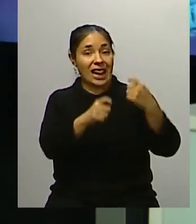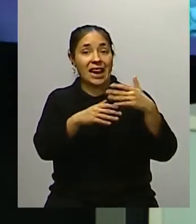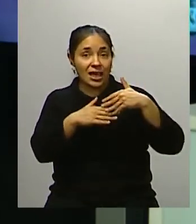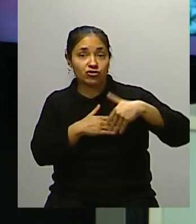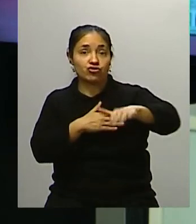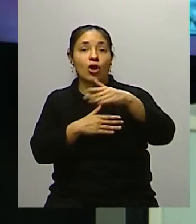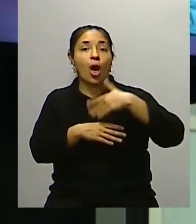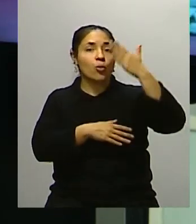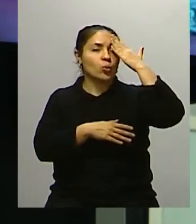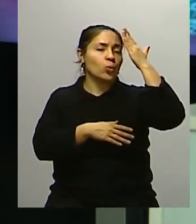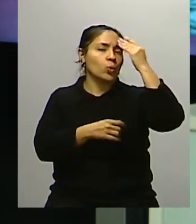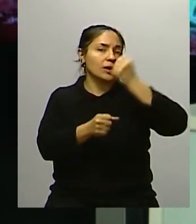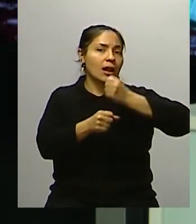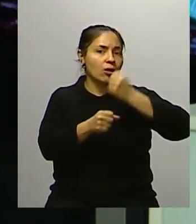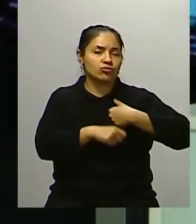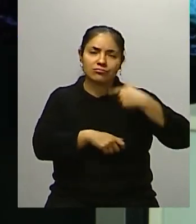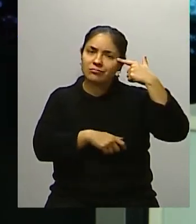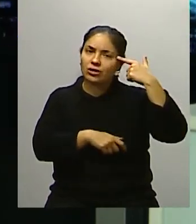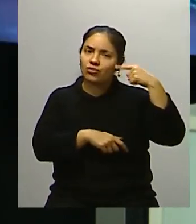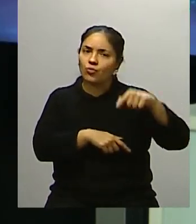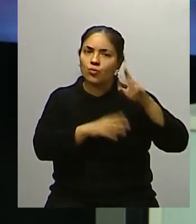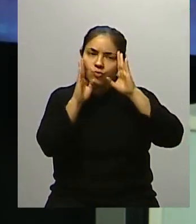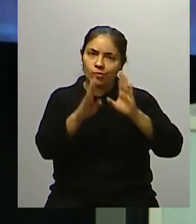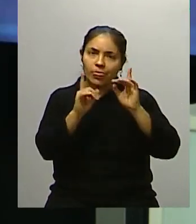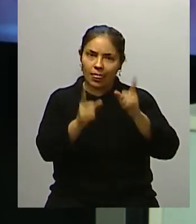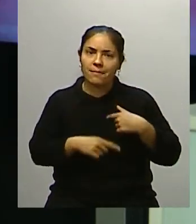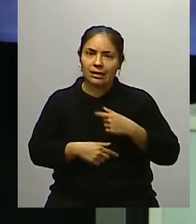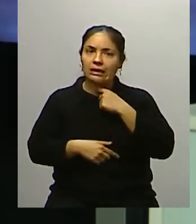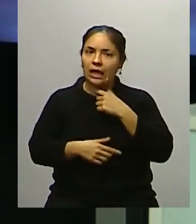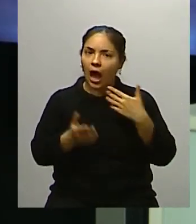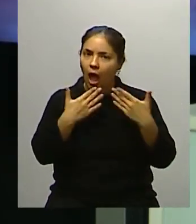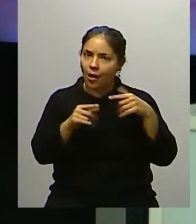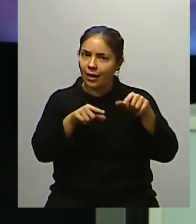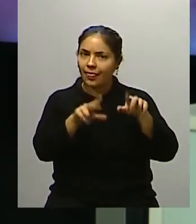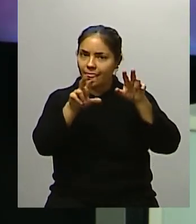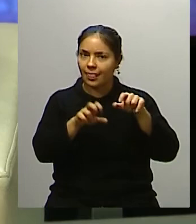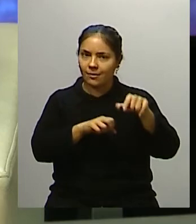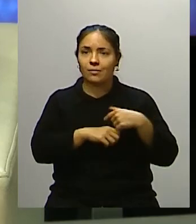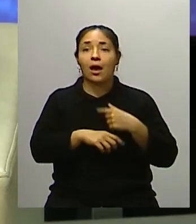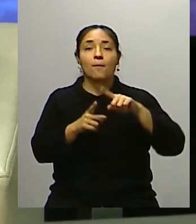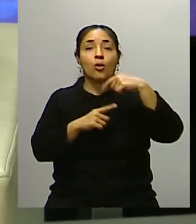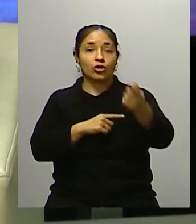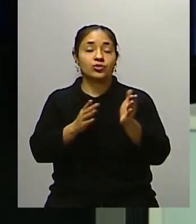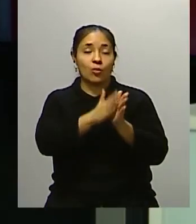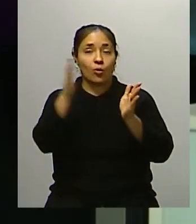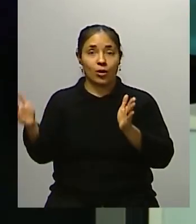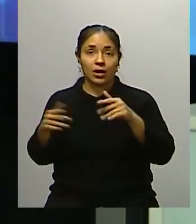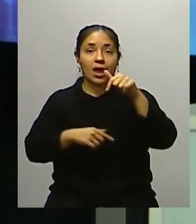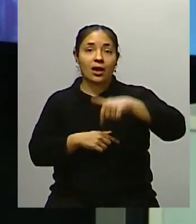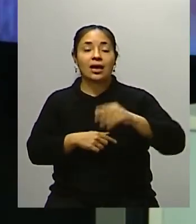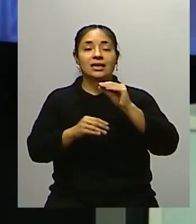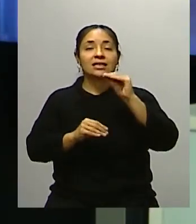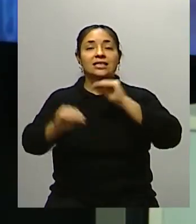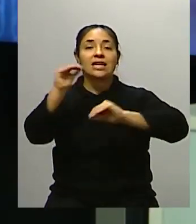la cultura del trabajo. Me parece que está bueno poner el foco en eso. Así es que lo vamos a hacer en el próximo bloque, Melina. Dale, ¿Te perfecto, parece? dale. Estamos en